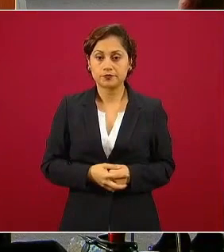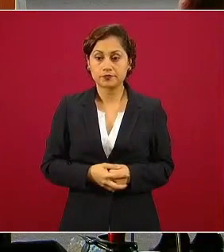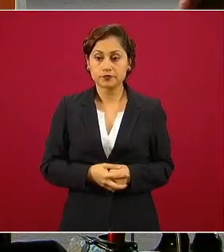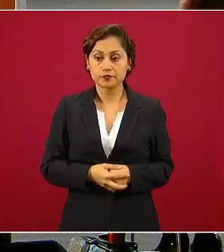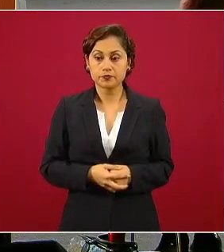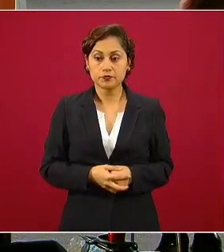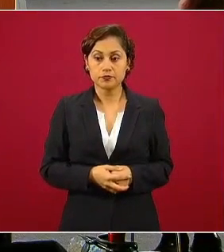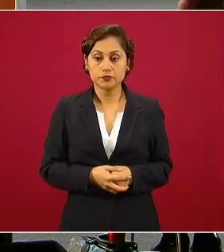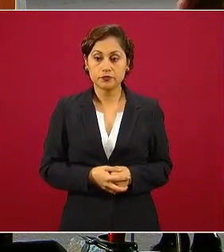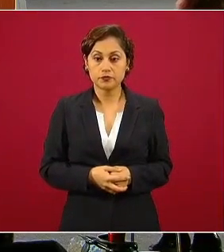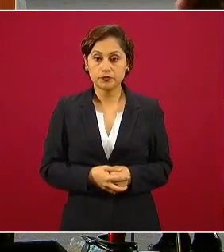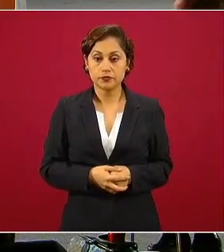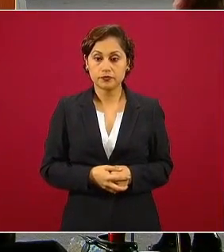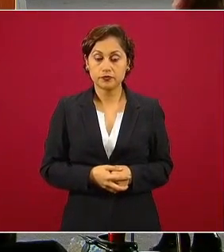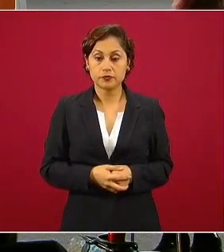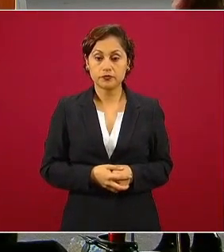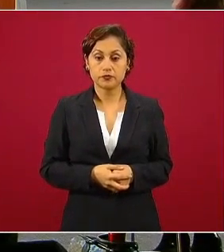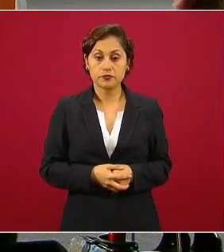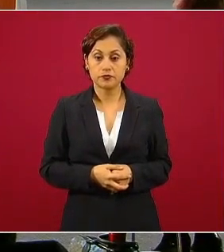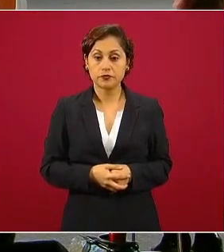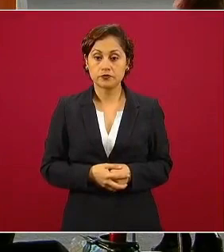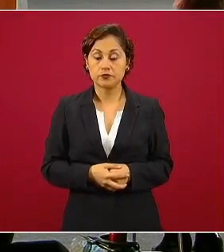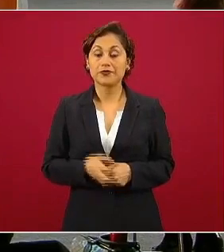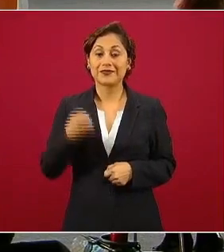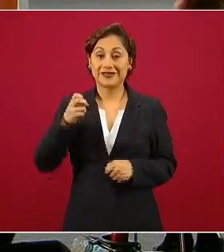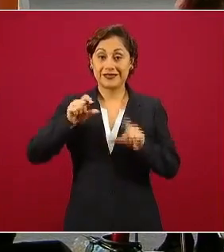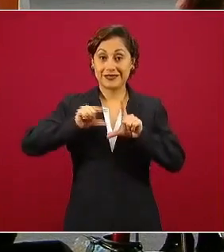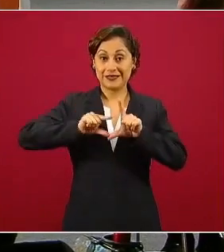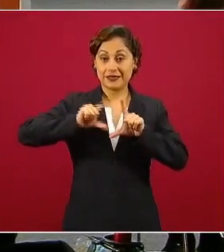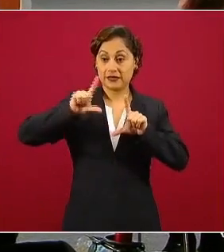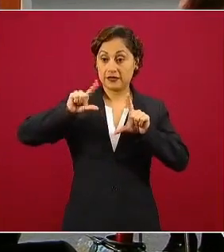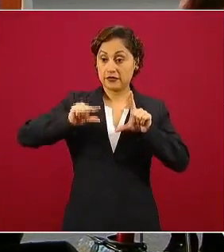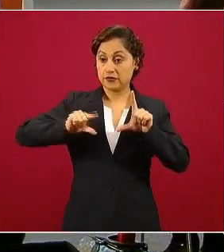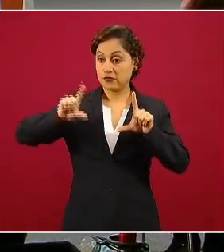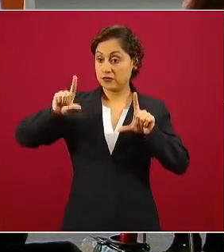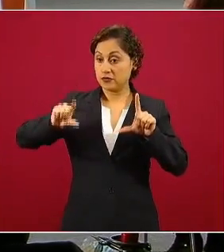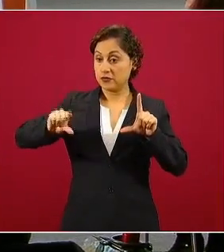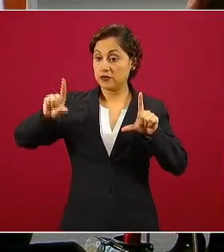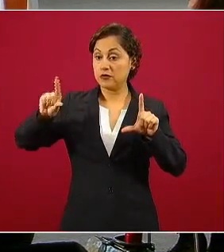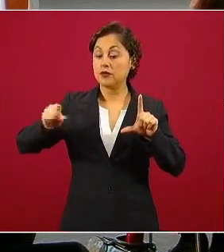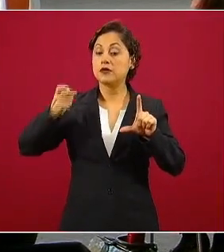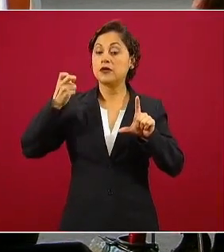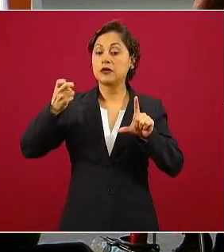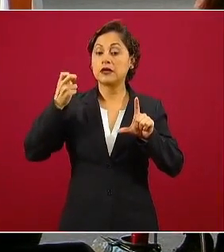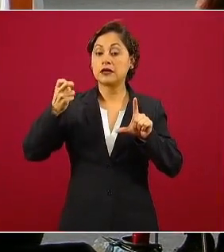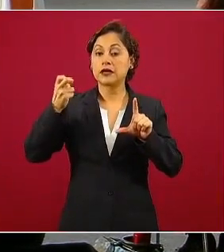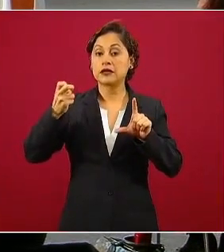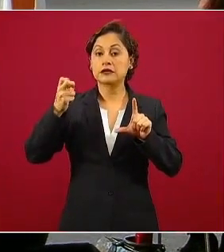Entonces, estas barras son las que ayudan a ver